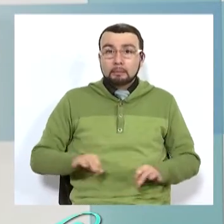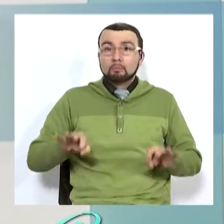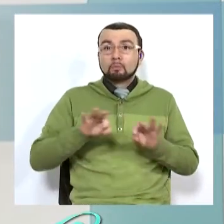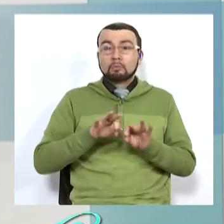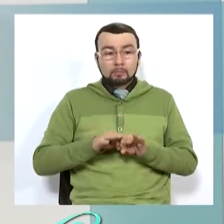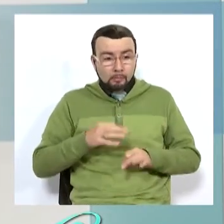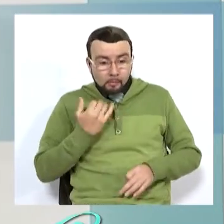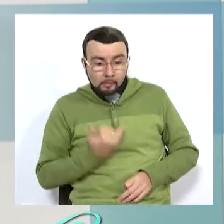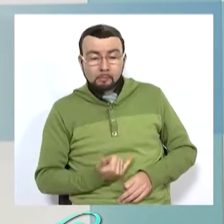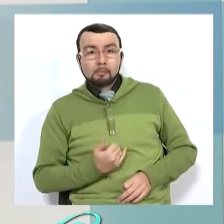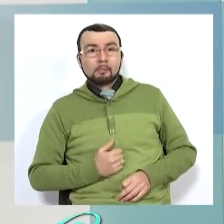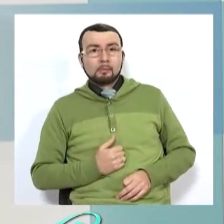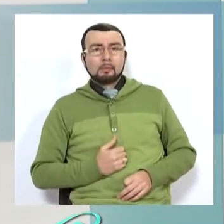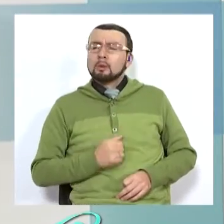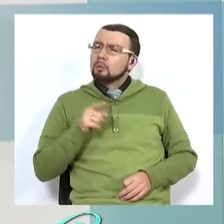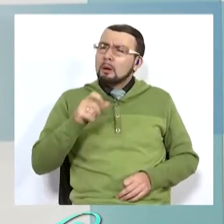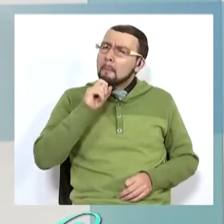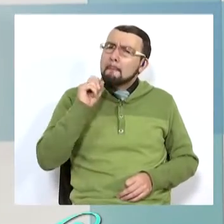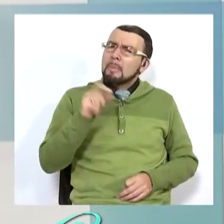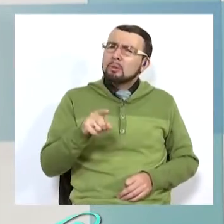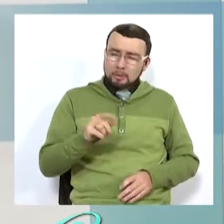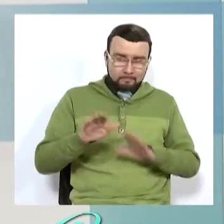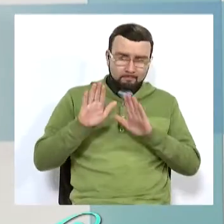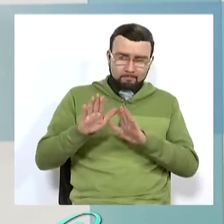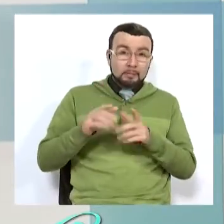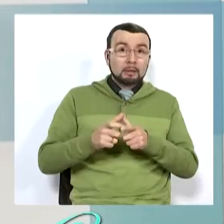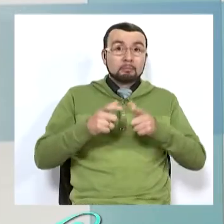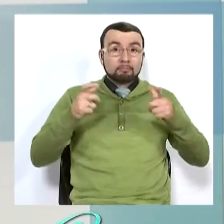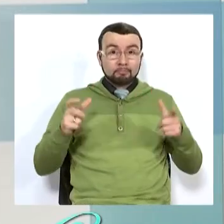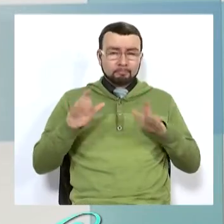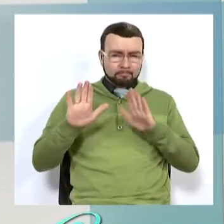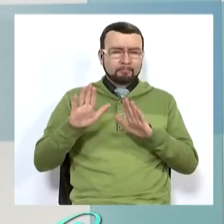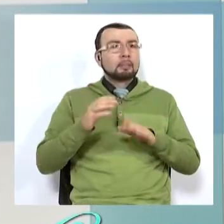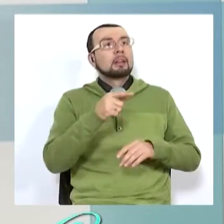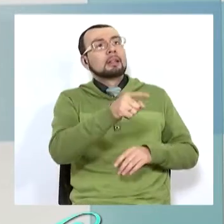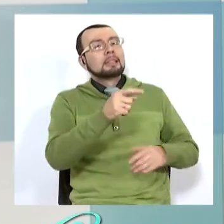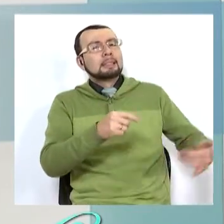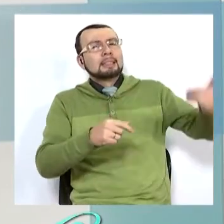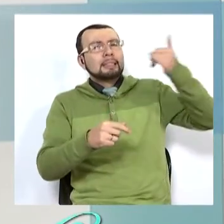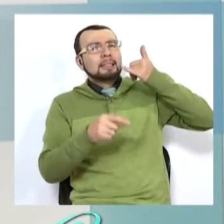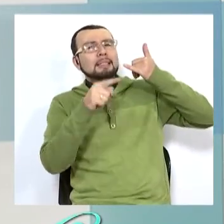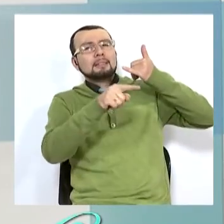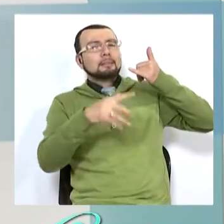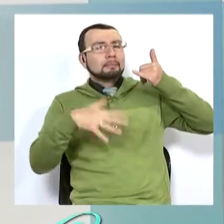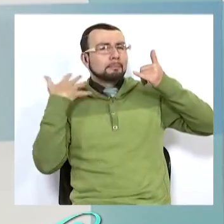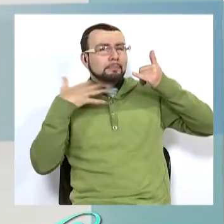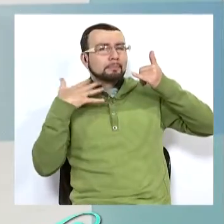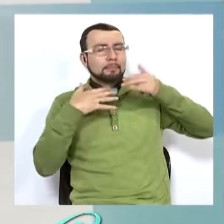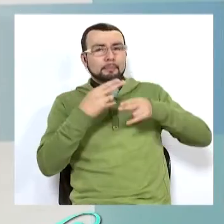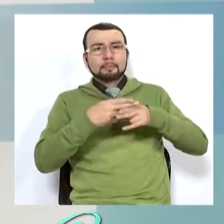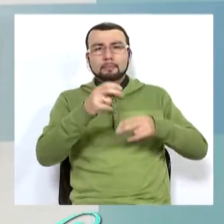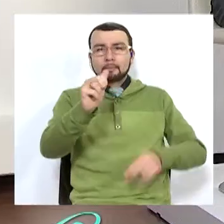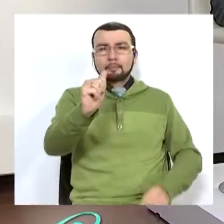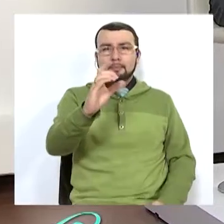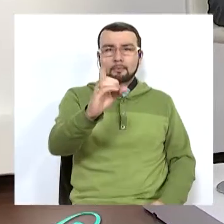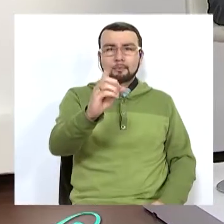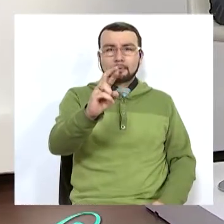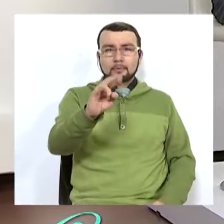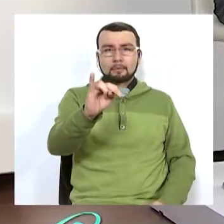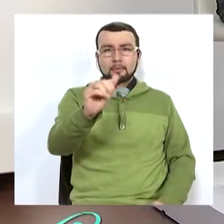exámenes de laboratorio. Su pregunta ya se la vamos a ampliar porque tenemos otra comunicación desde Armenia de Adriana. Adelante con la